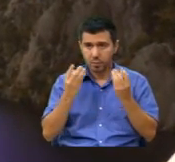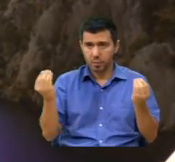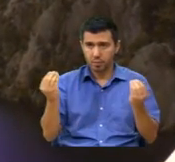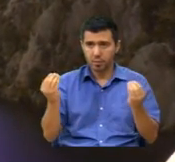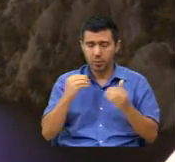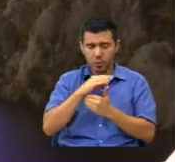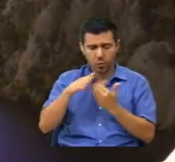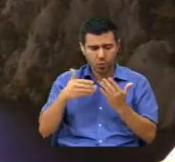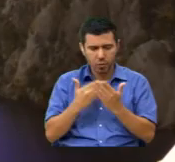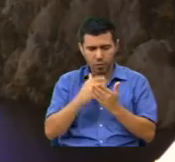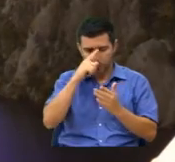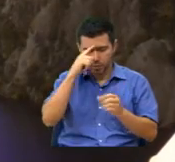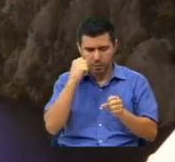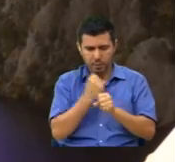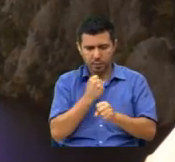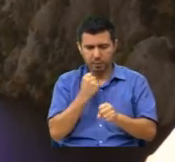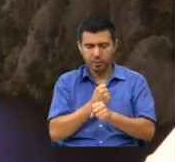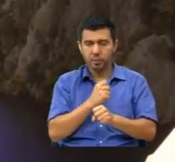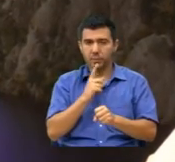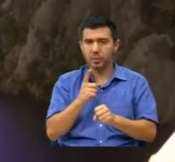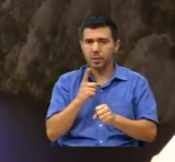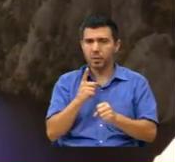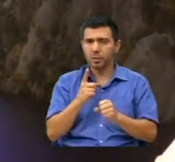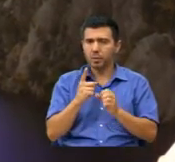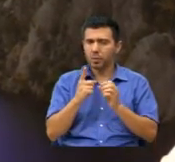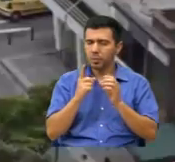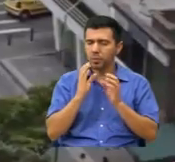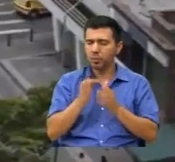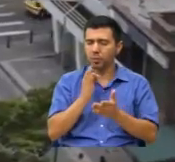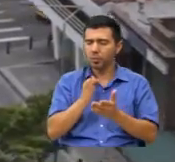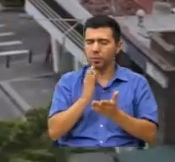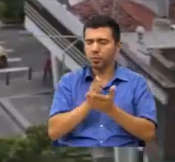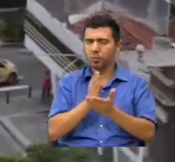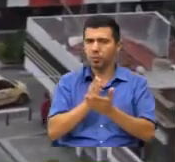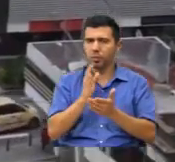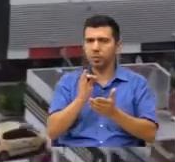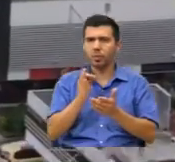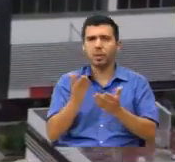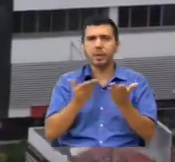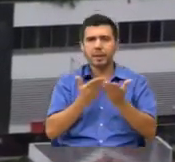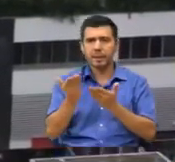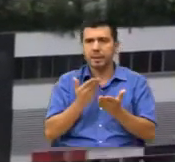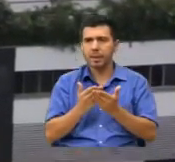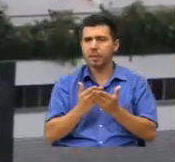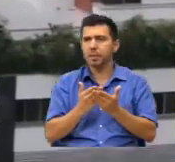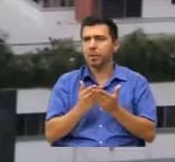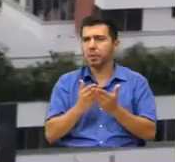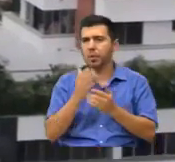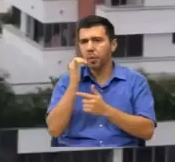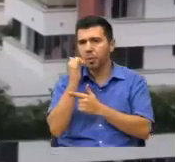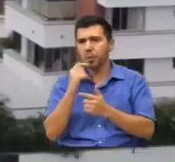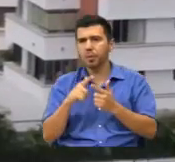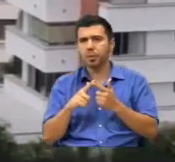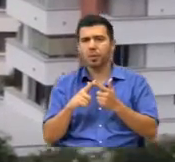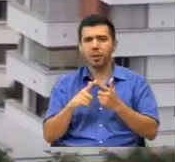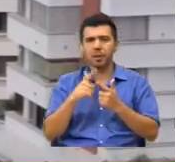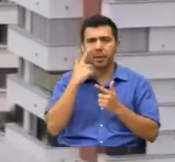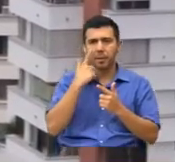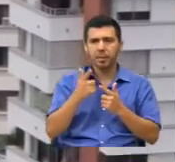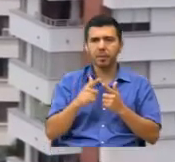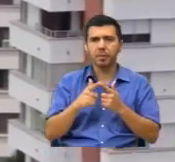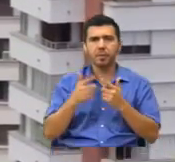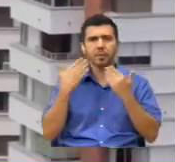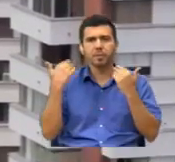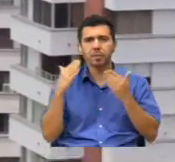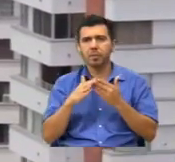también trabajando básicamente todo el tema de servicios, el tema de monitoreo de la calidad de aire,